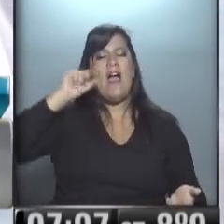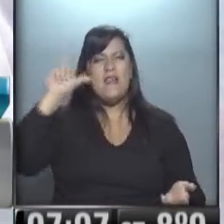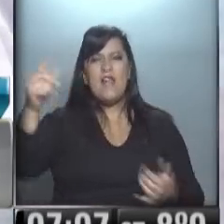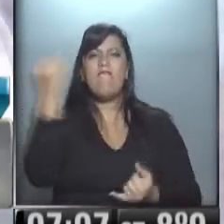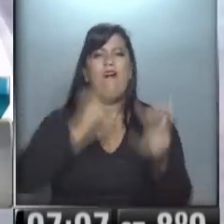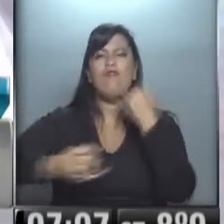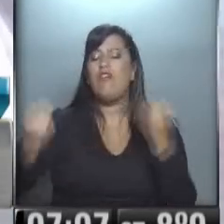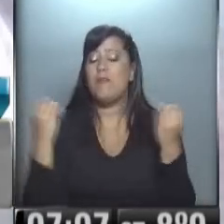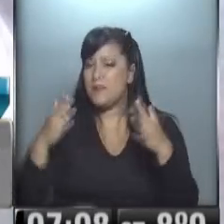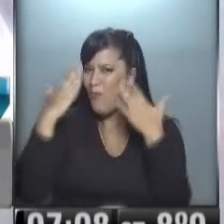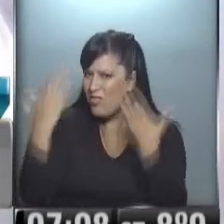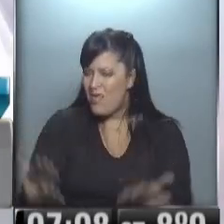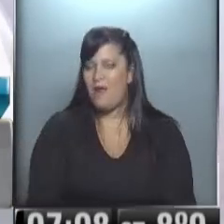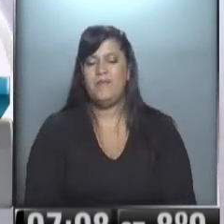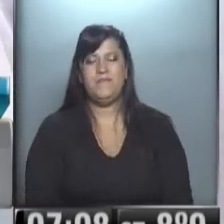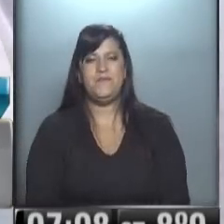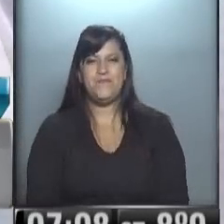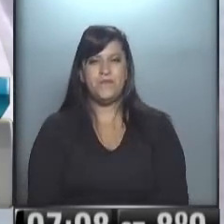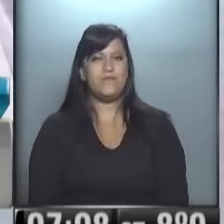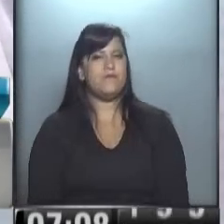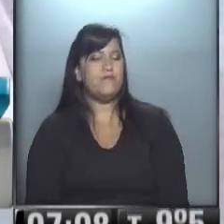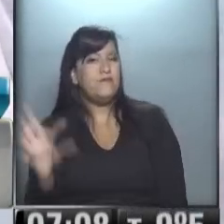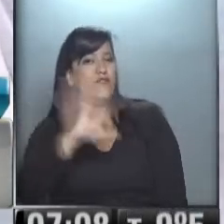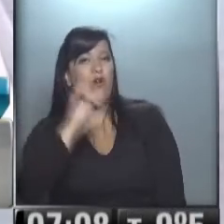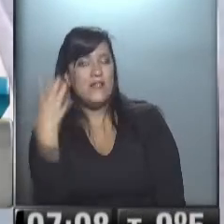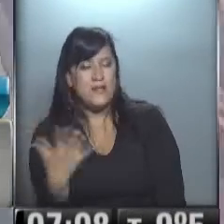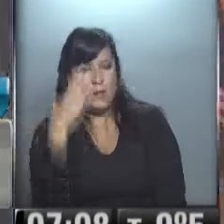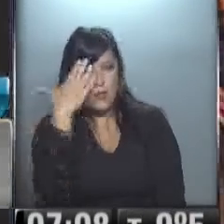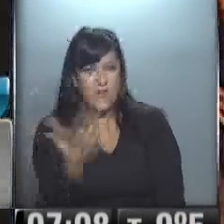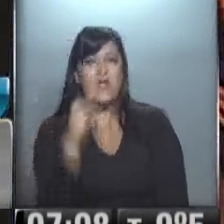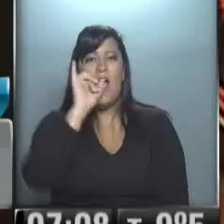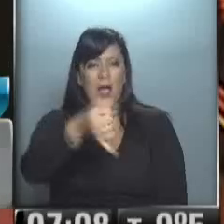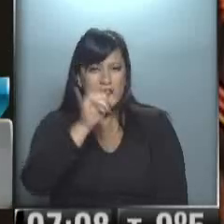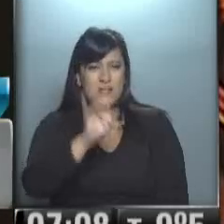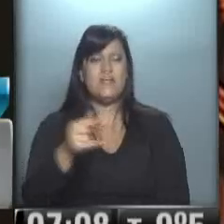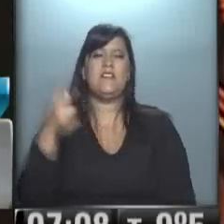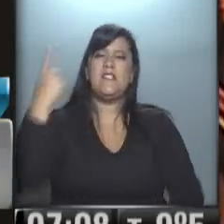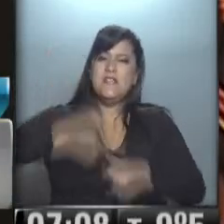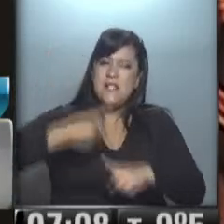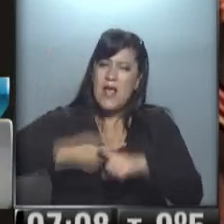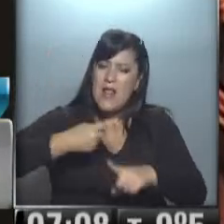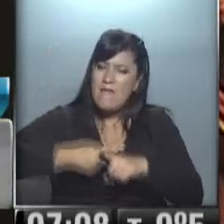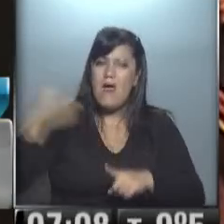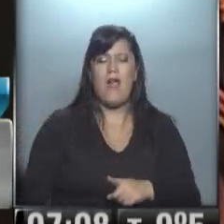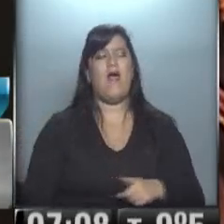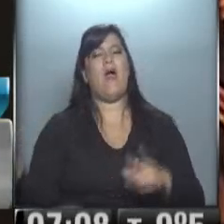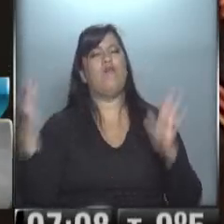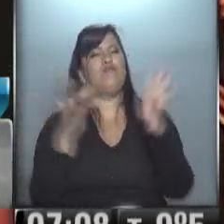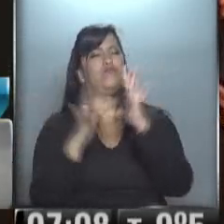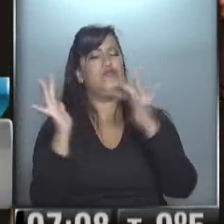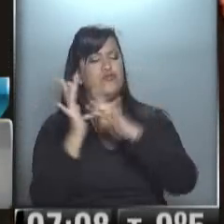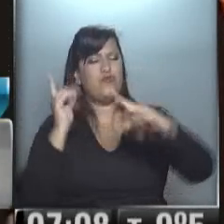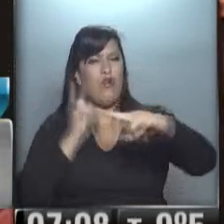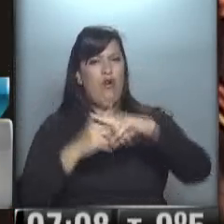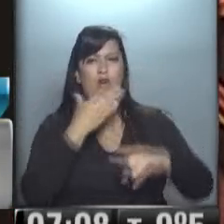Ariel, buen día para vos. ¿Cómo les va? Buen día. Celebramos la misericordia de Dios con los más necesitados. Esa es la consigna